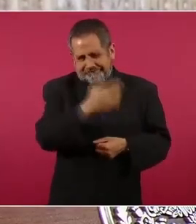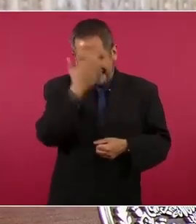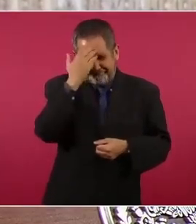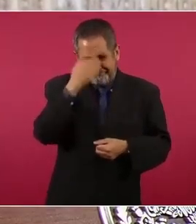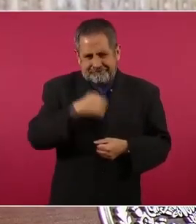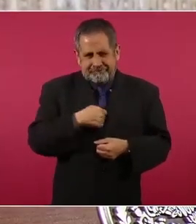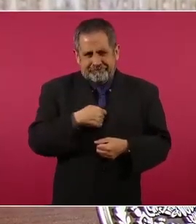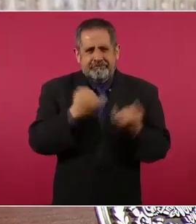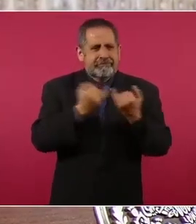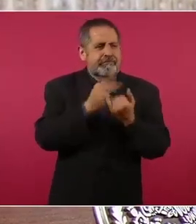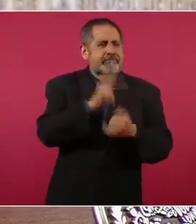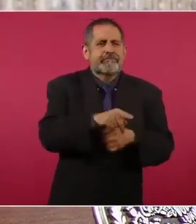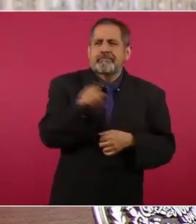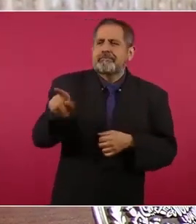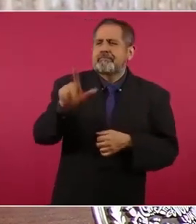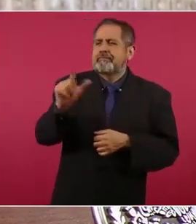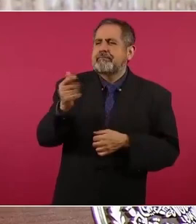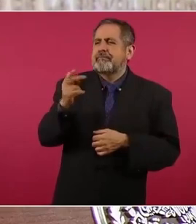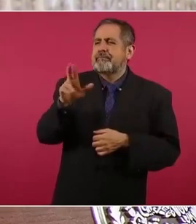Como Laura, aquí,